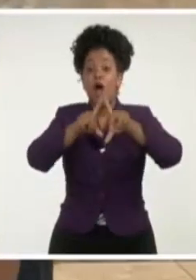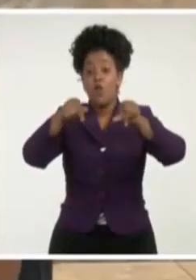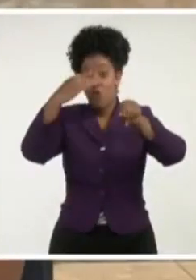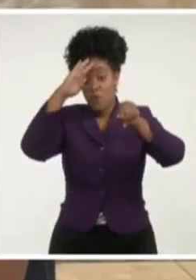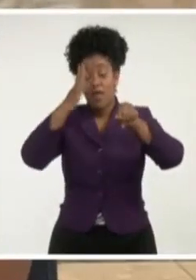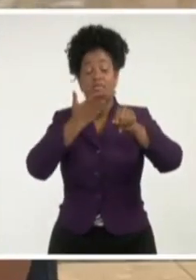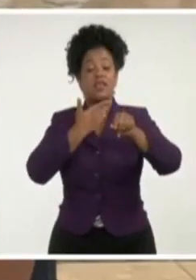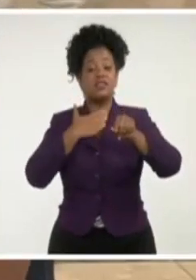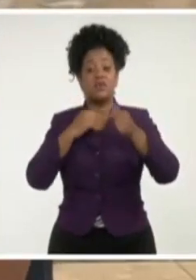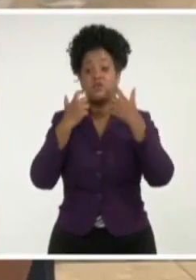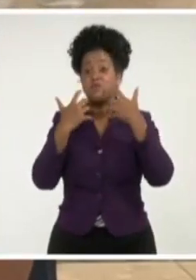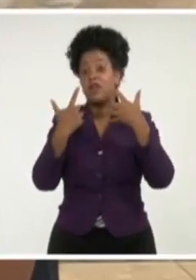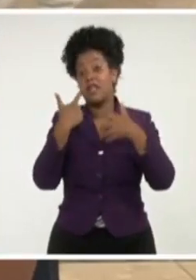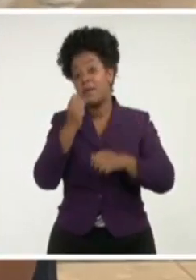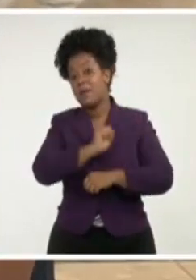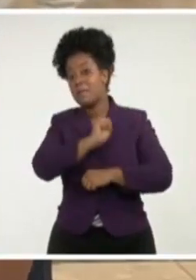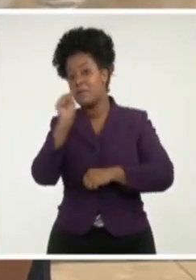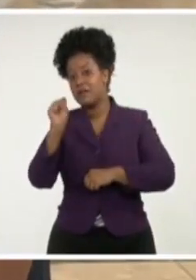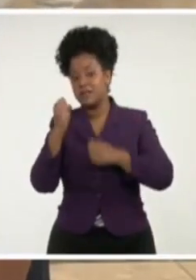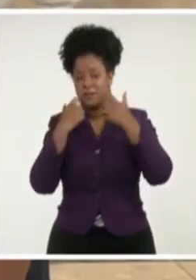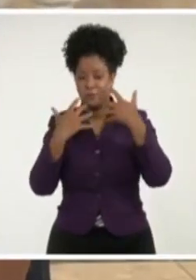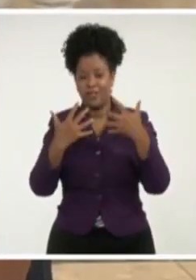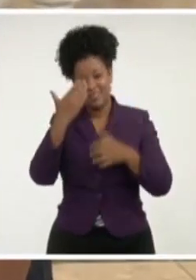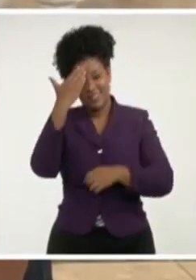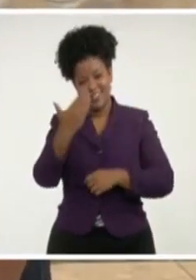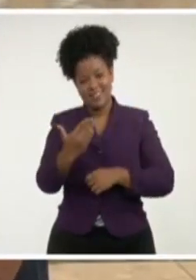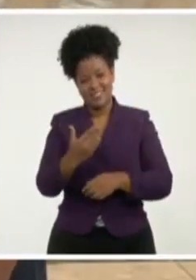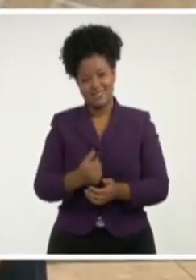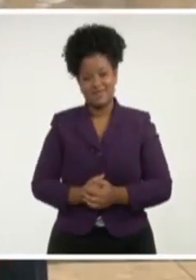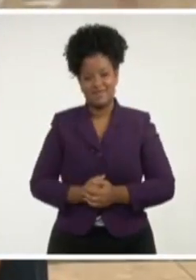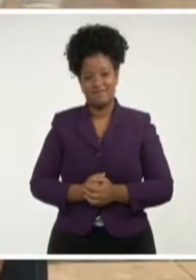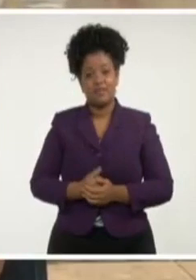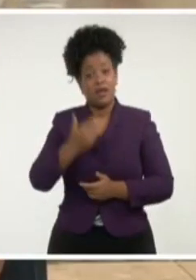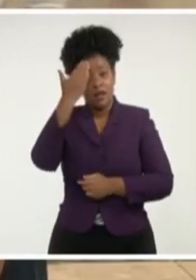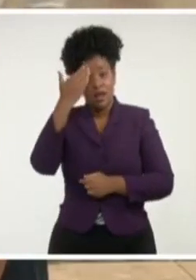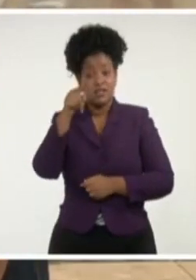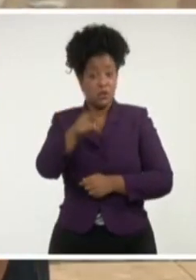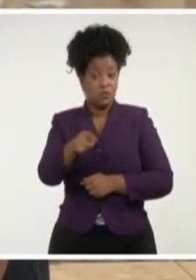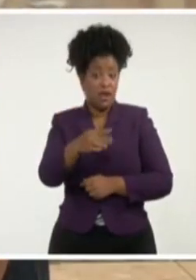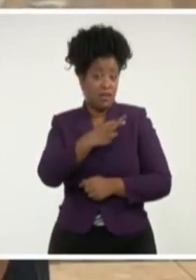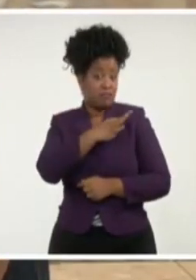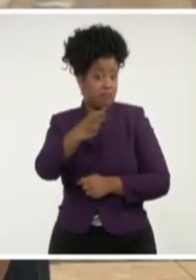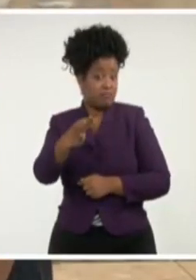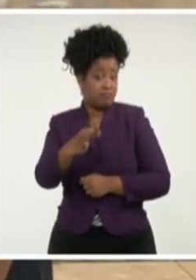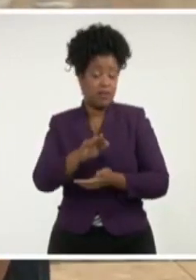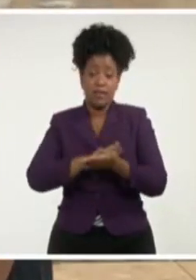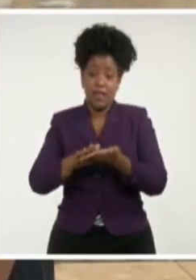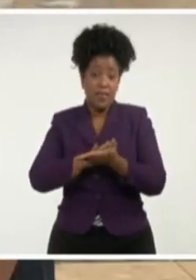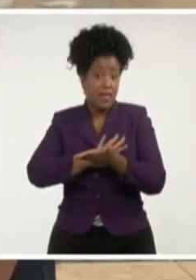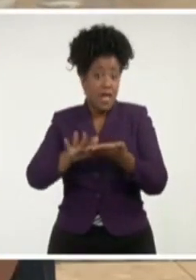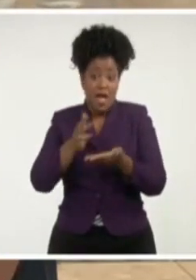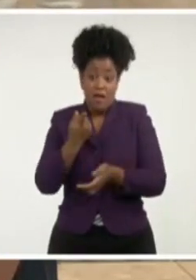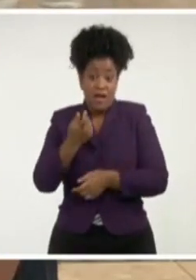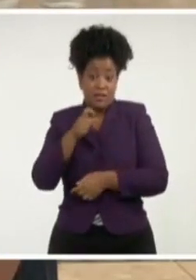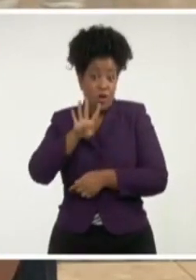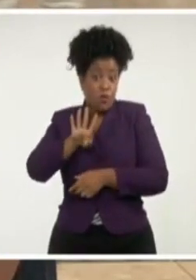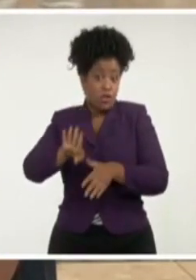es que se dé, es lo más importante. Gracias, Evian. A ustedes por la posibilidad y nada, estamos ya a las puertas